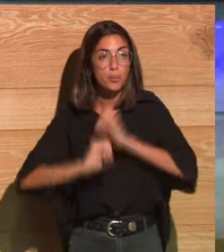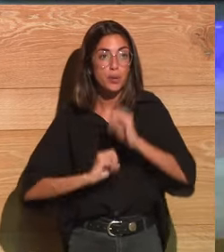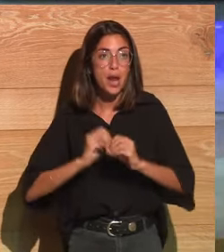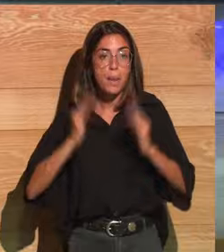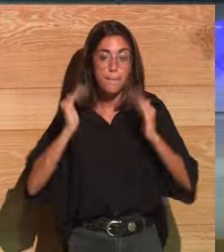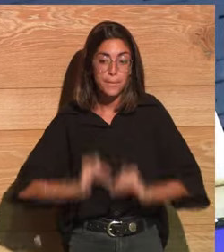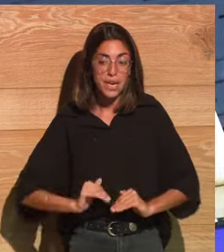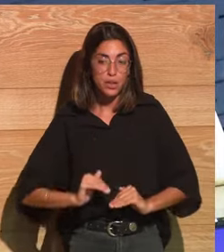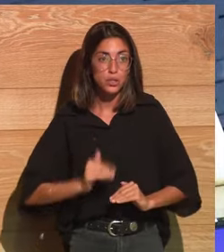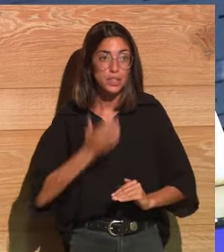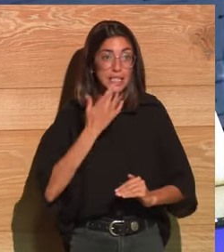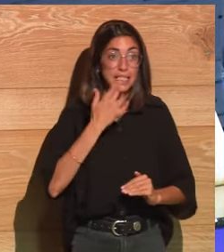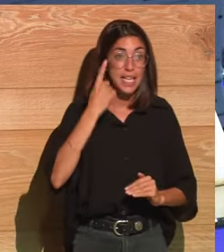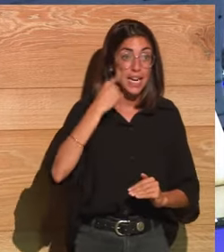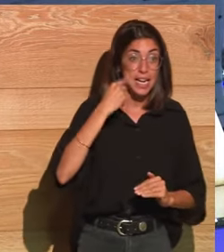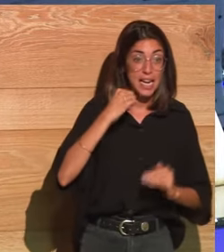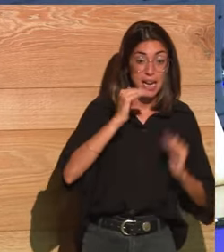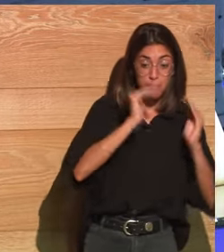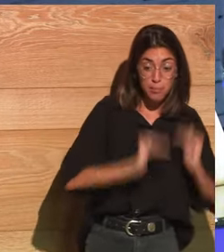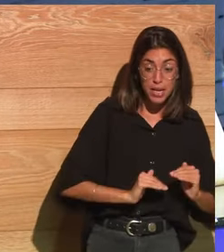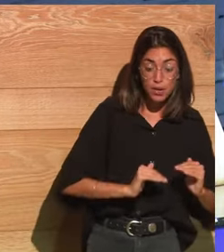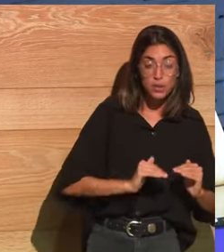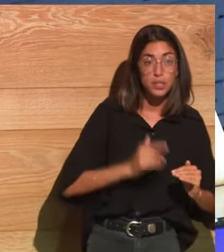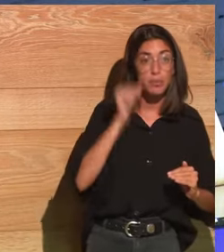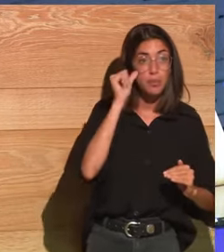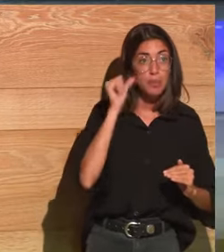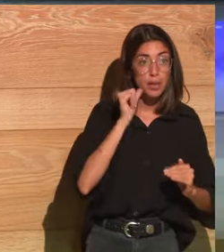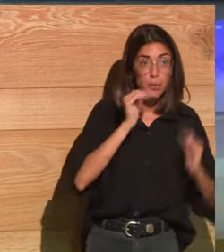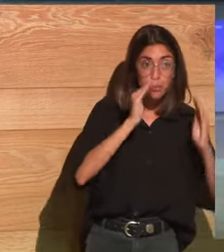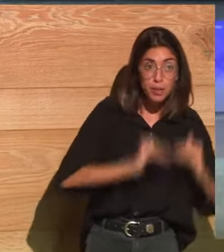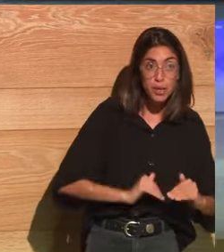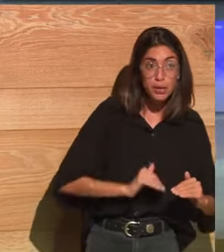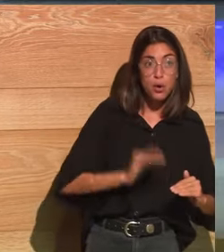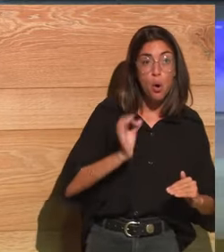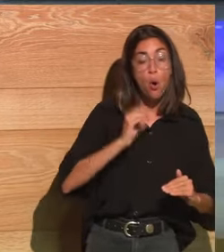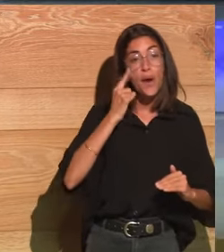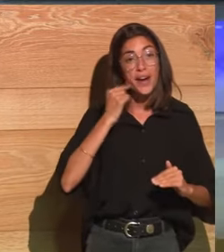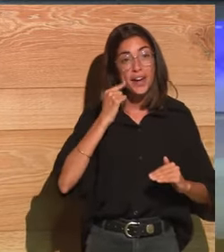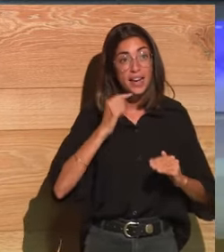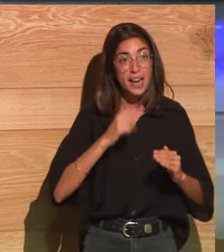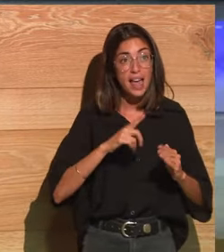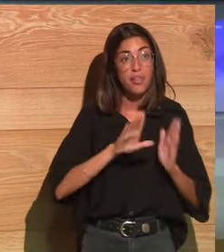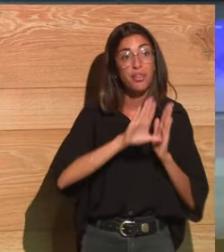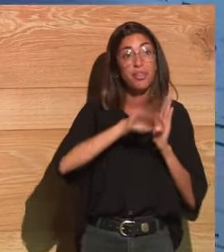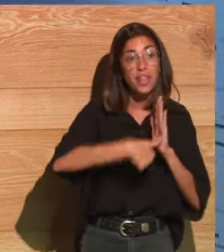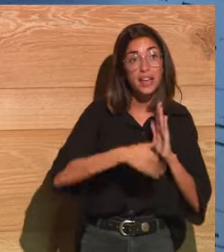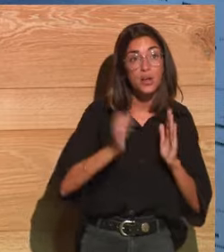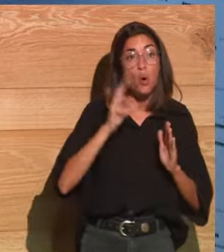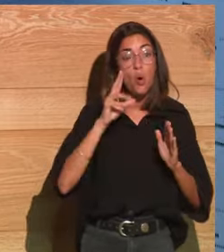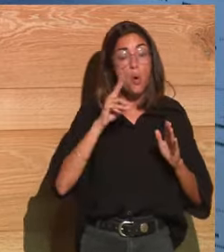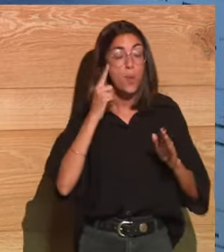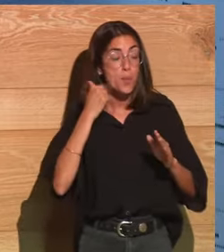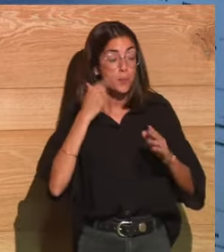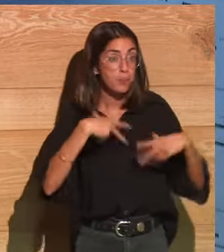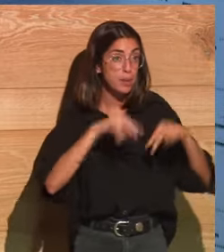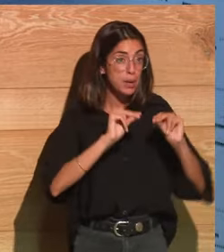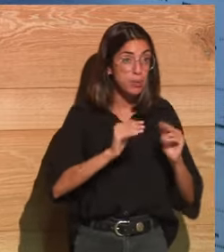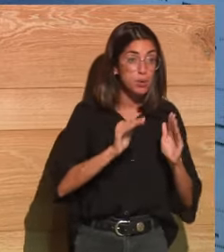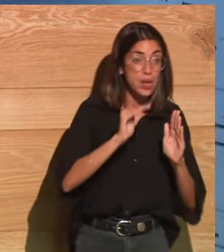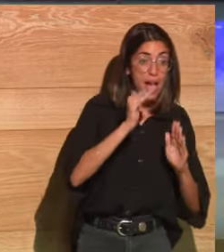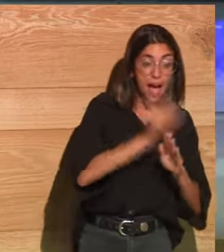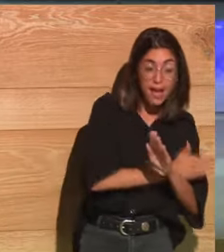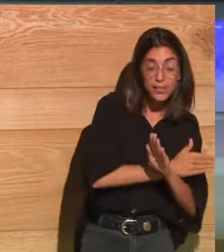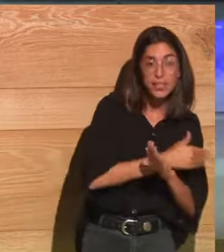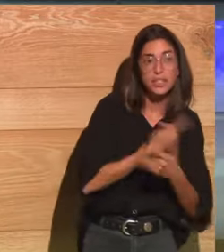tenía menos reglas o que tenía más embarazos, que tenía la regla más tarde y que tenía la menopausia antes, tiene potencialmente